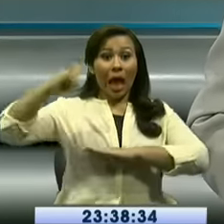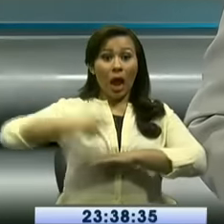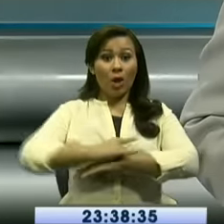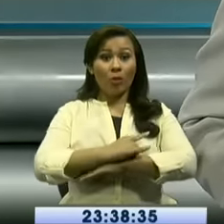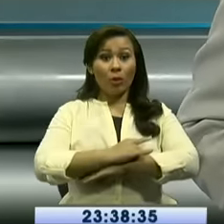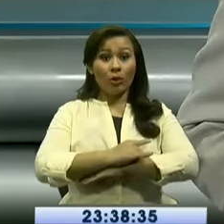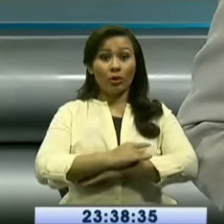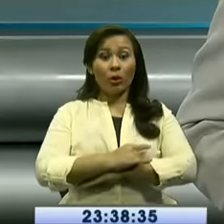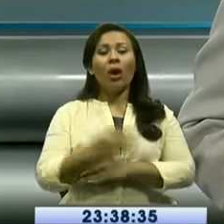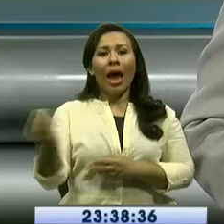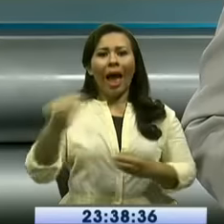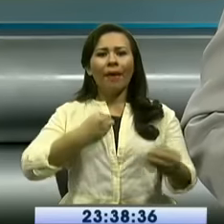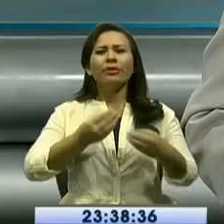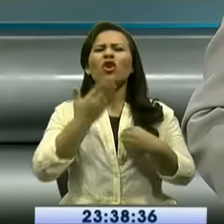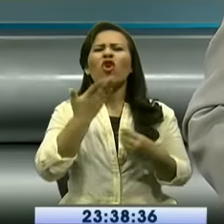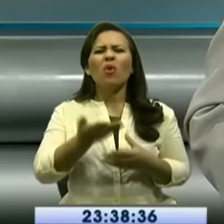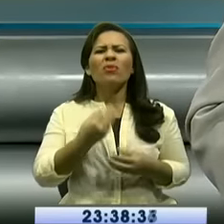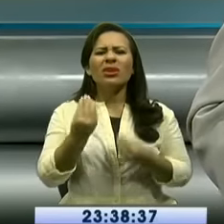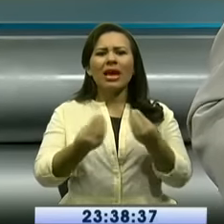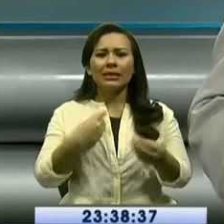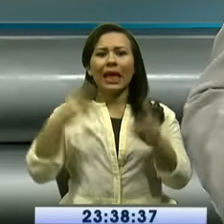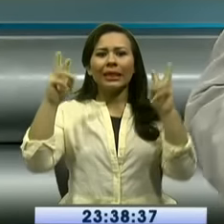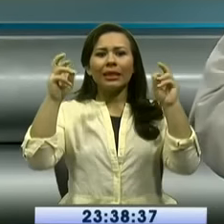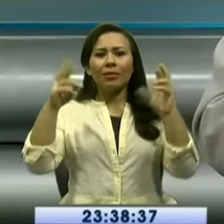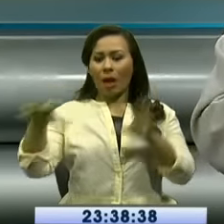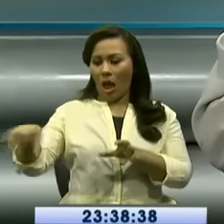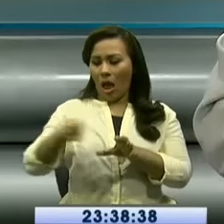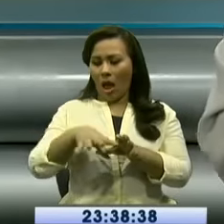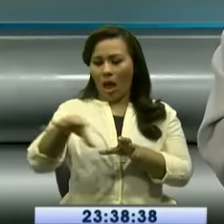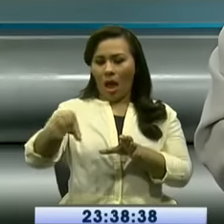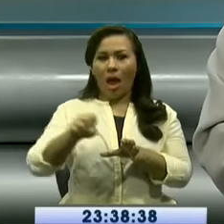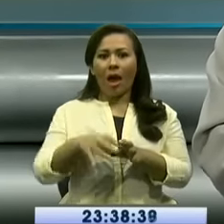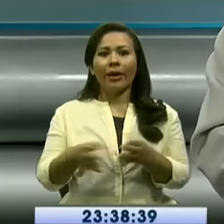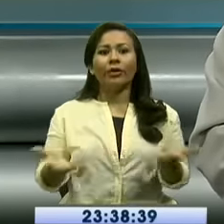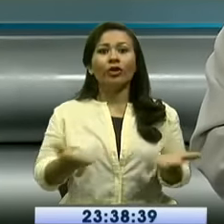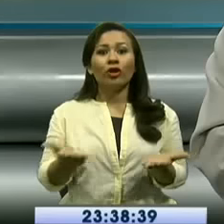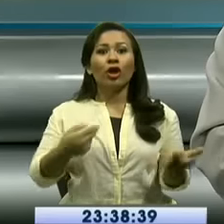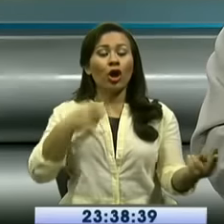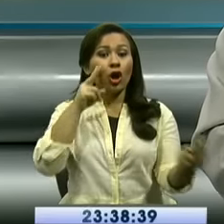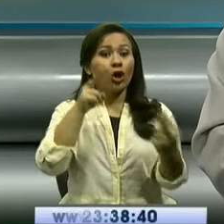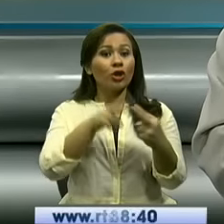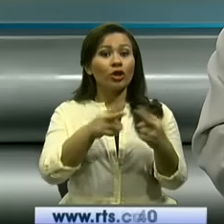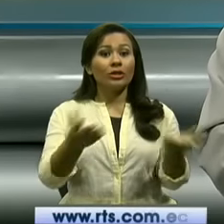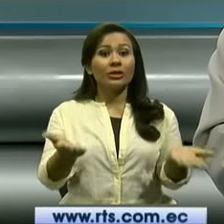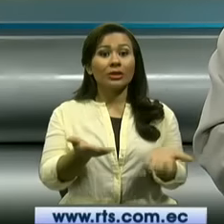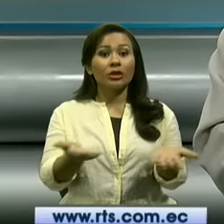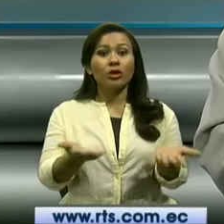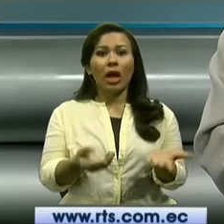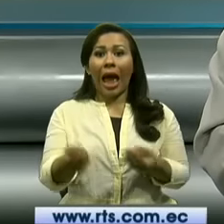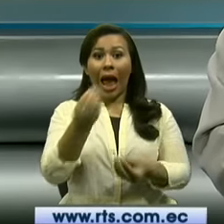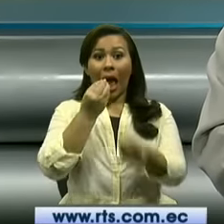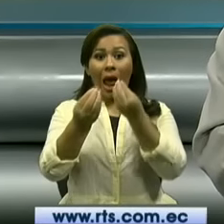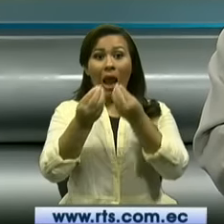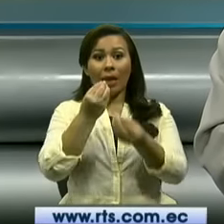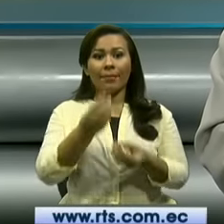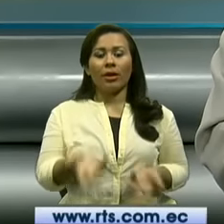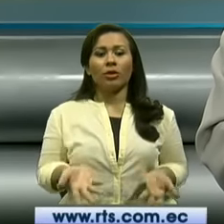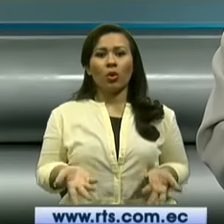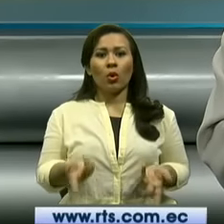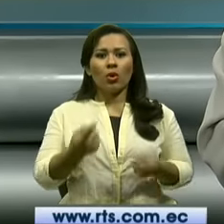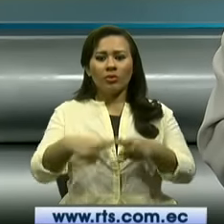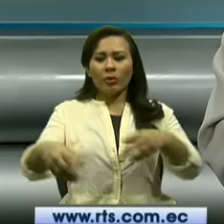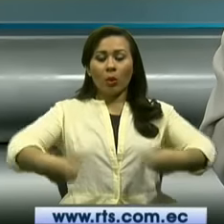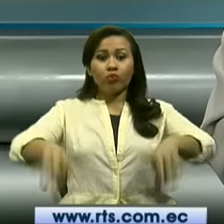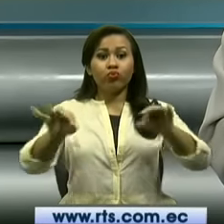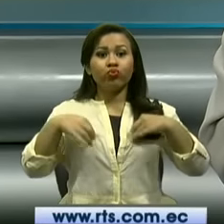situación, cómo va ese asunto, ese tema de la recolección de alimentos, vituallas y todo lo